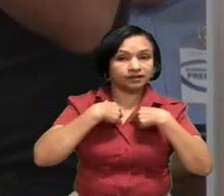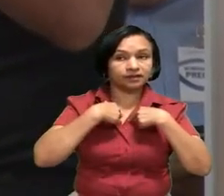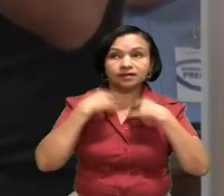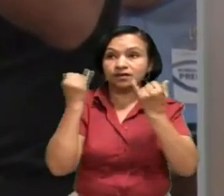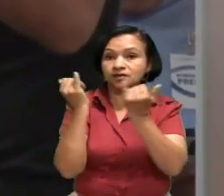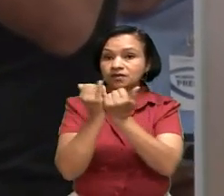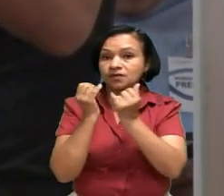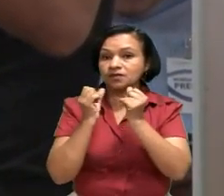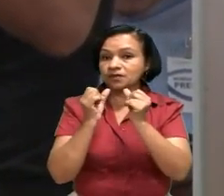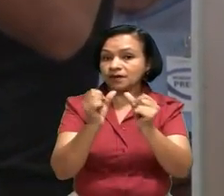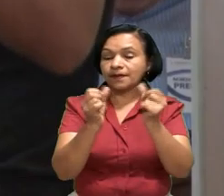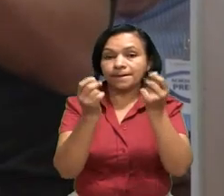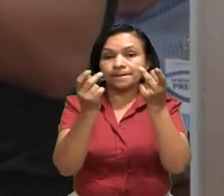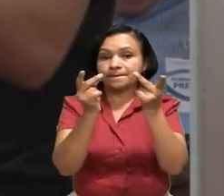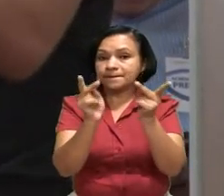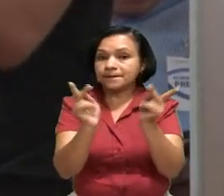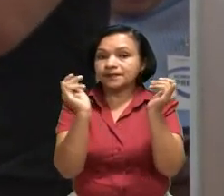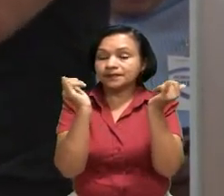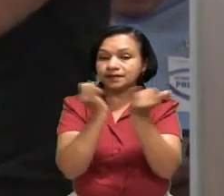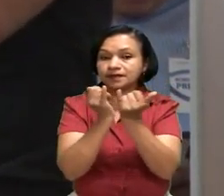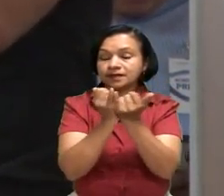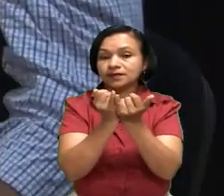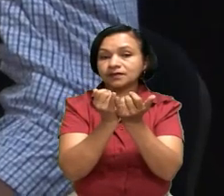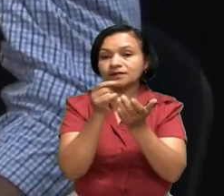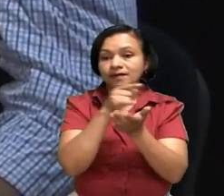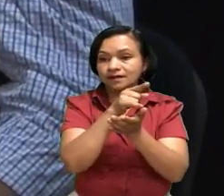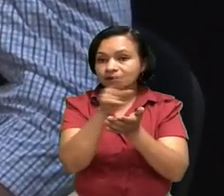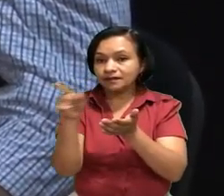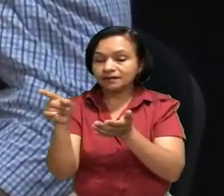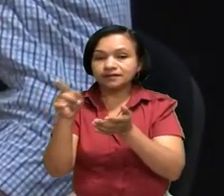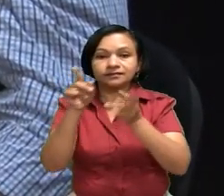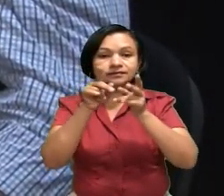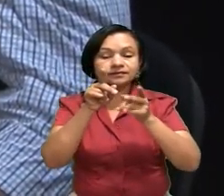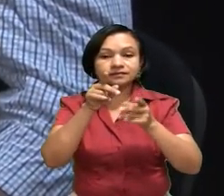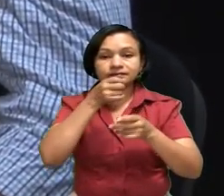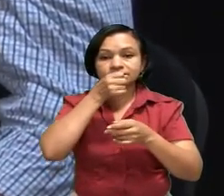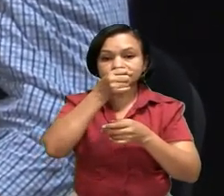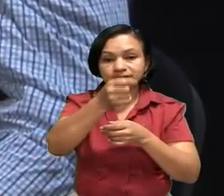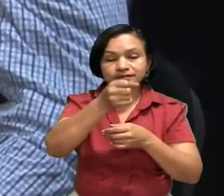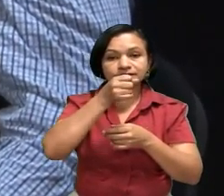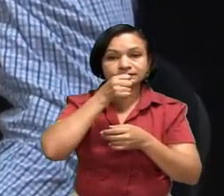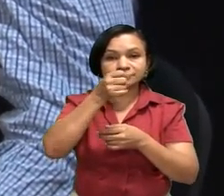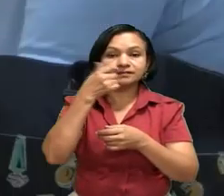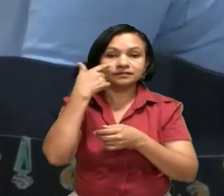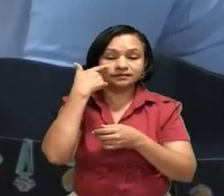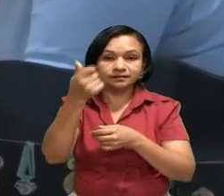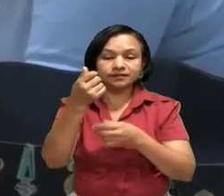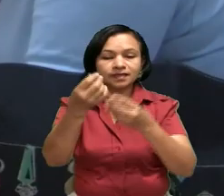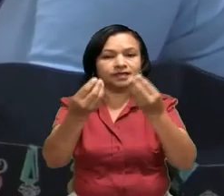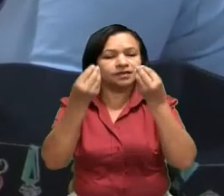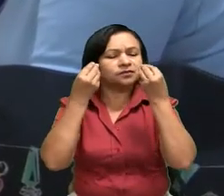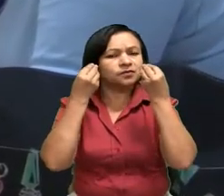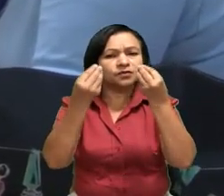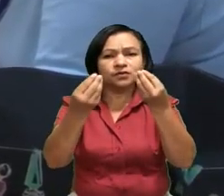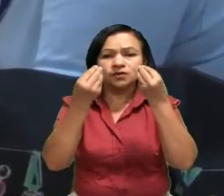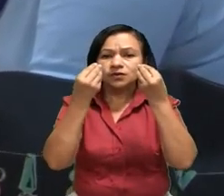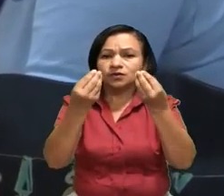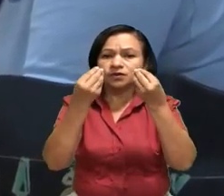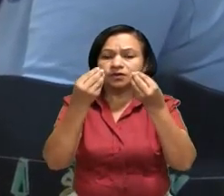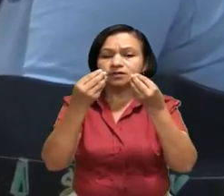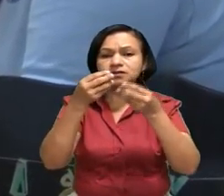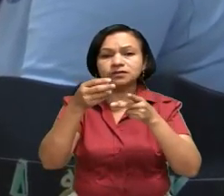línea pero también así como hay de ellos estos periodistas que son reconocidas hay un montón de periodistas que son